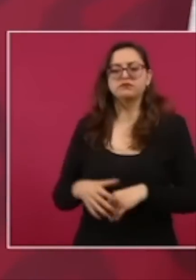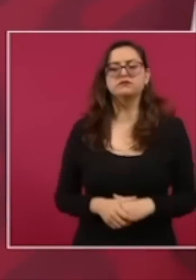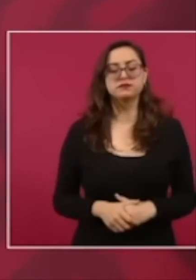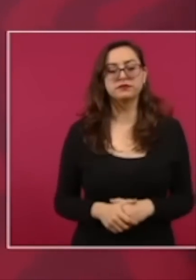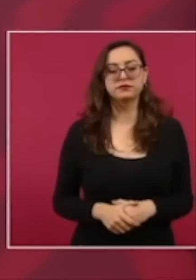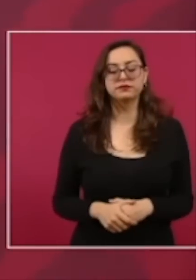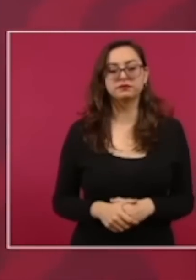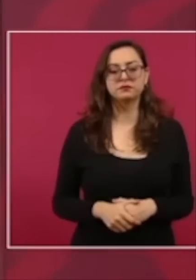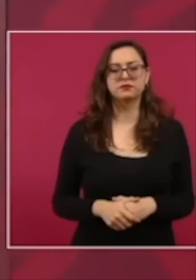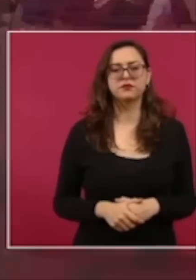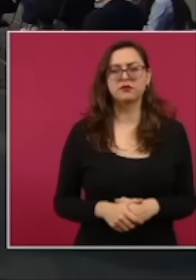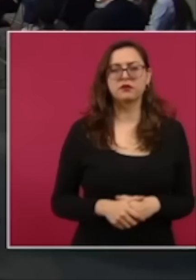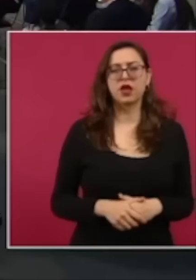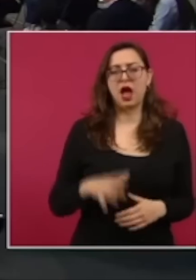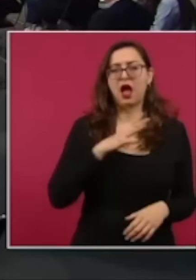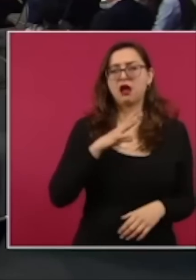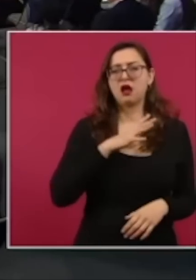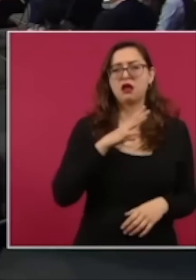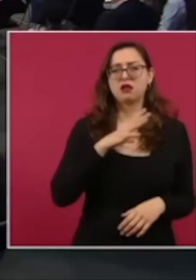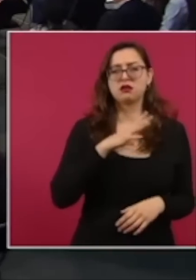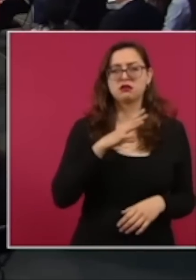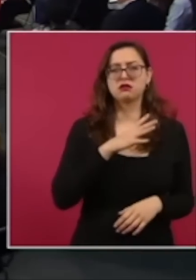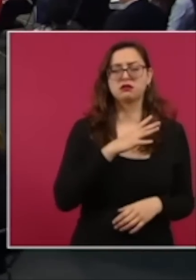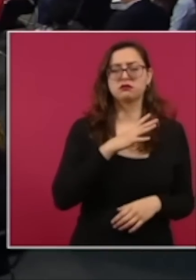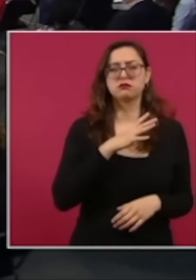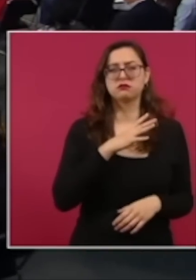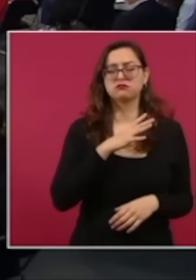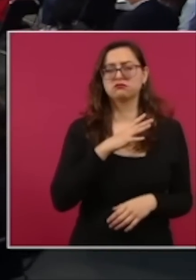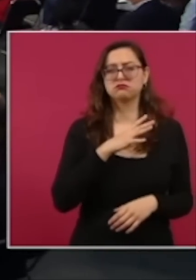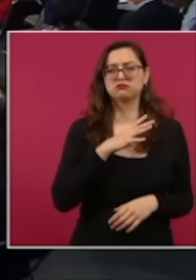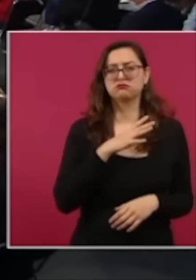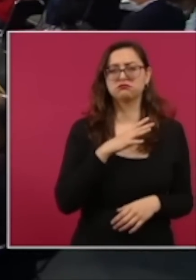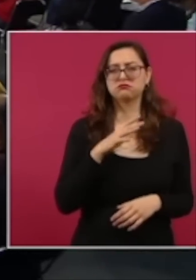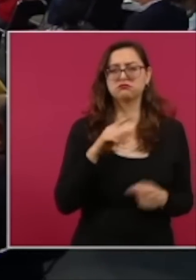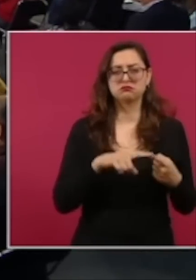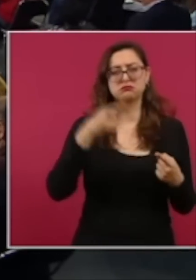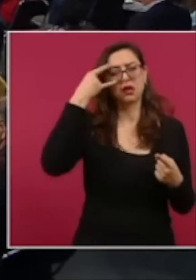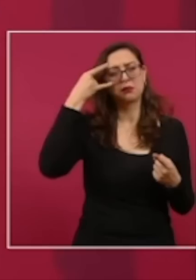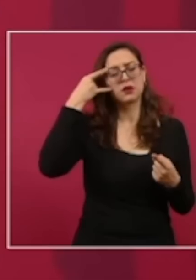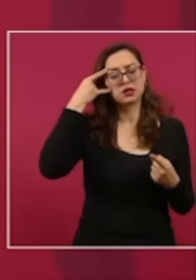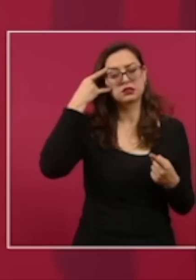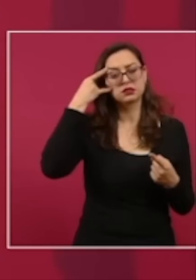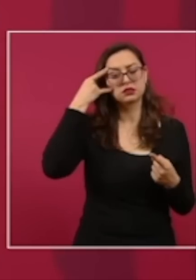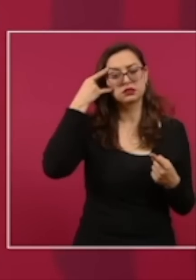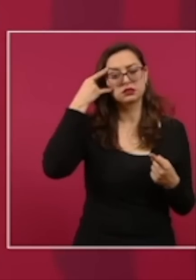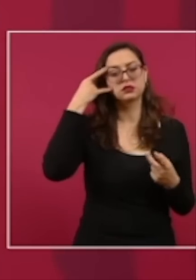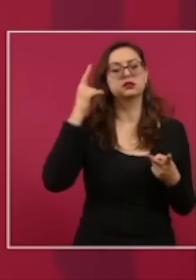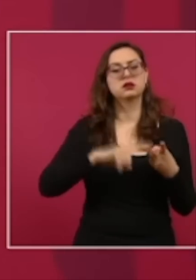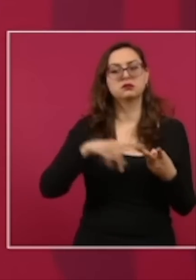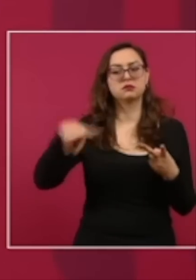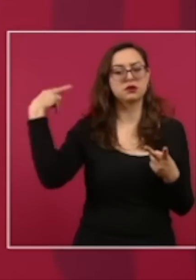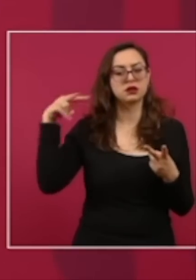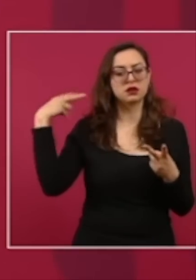Están funcionando escuelas de béisbol en Campeche, en